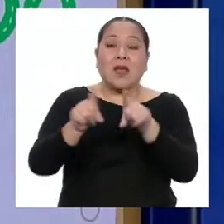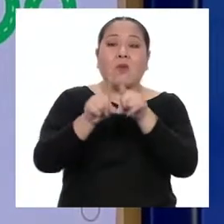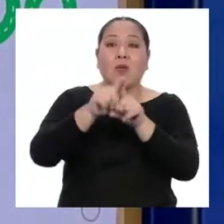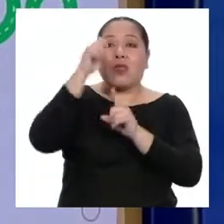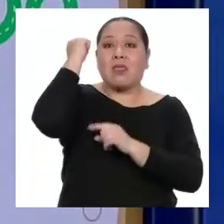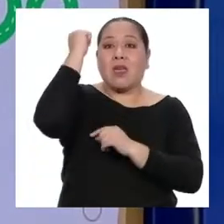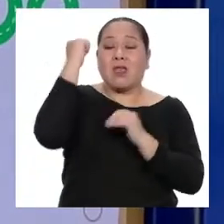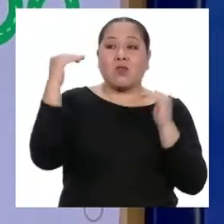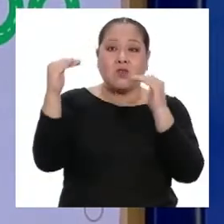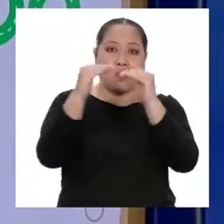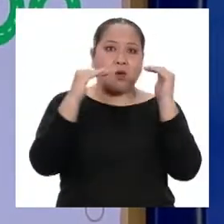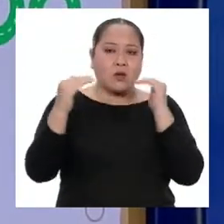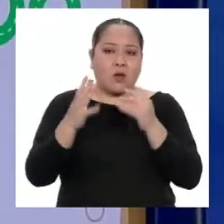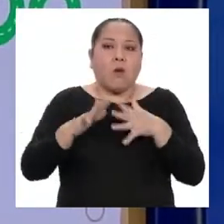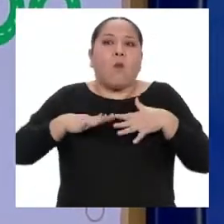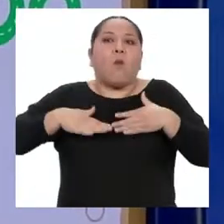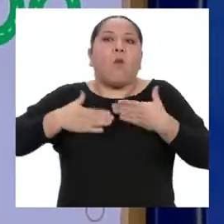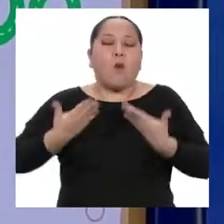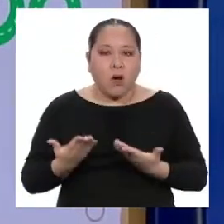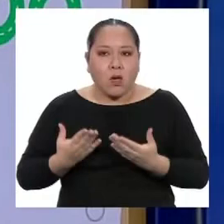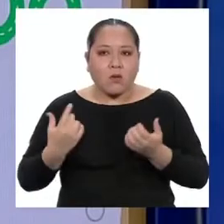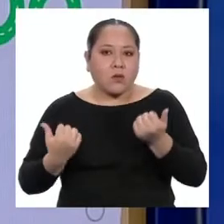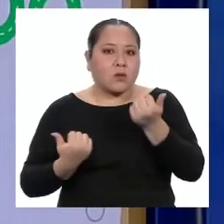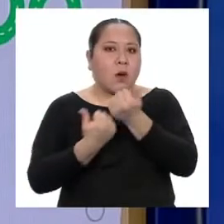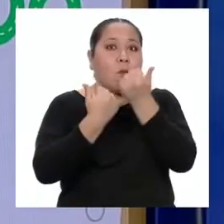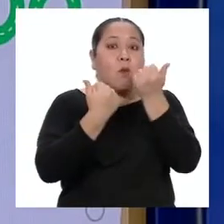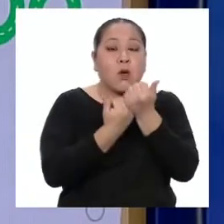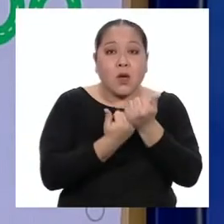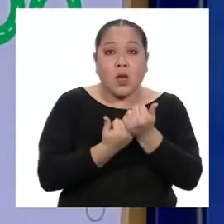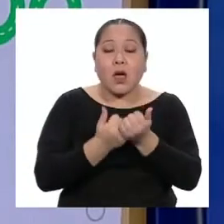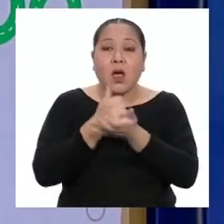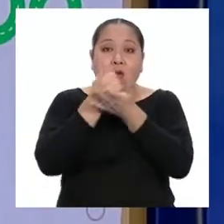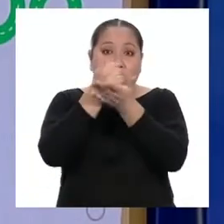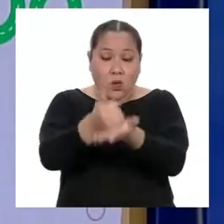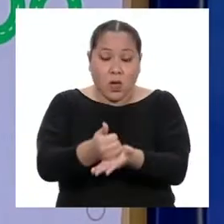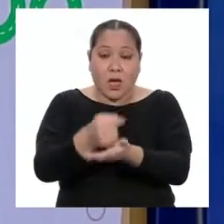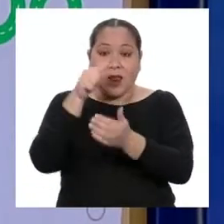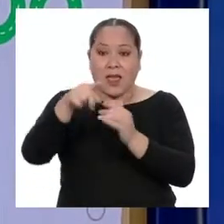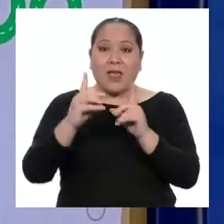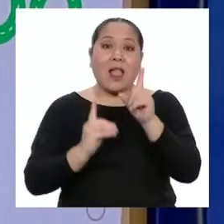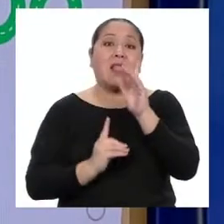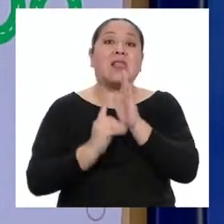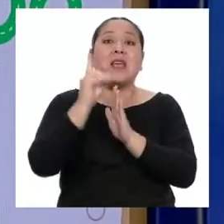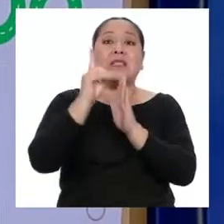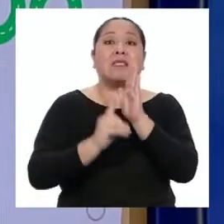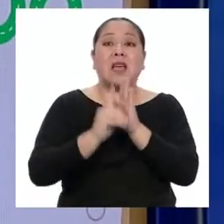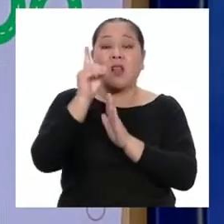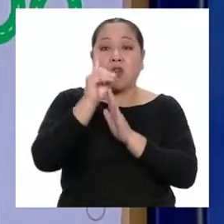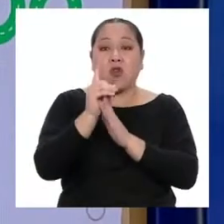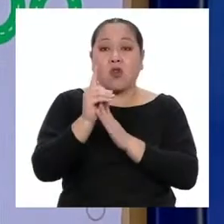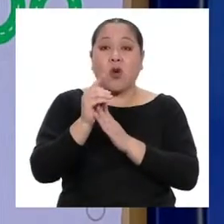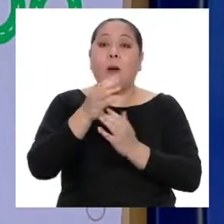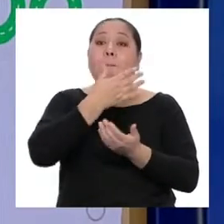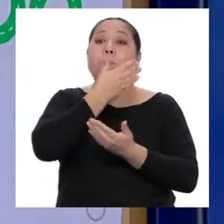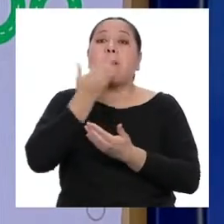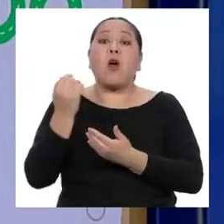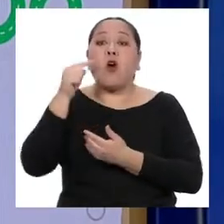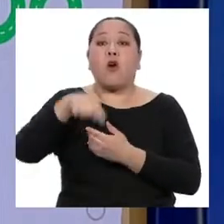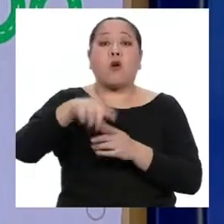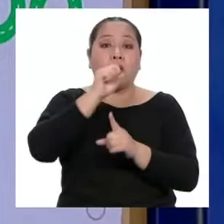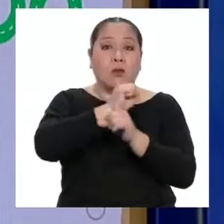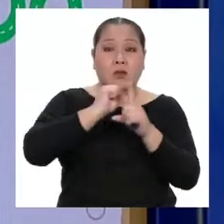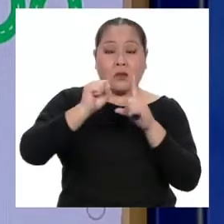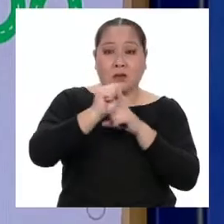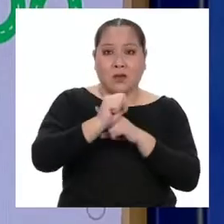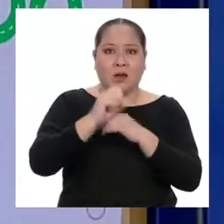derechos. Y tenemos la capacidad de contribuir de manera constructiva al desarrollo y bienestar de la sociedad y